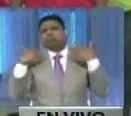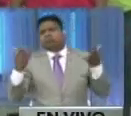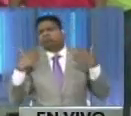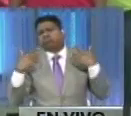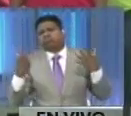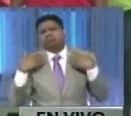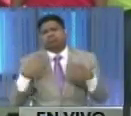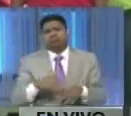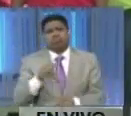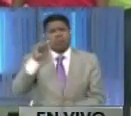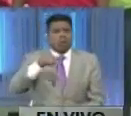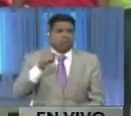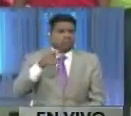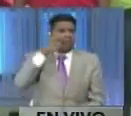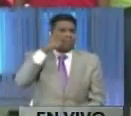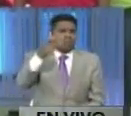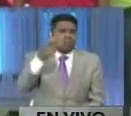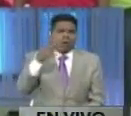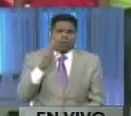Por ese pueblo hermoso,